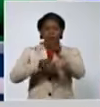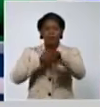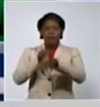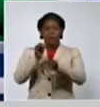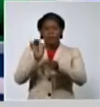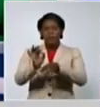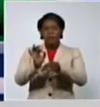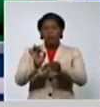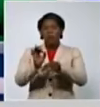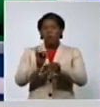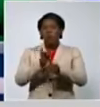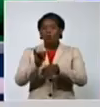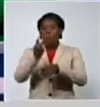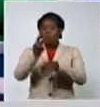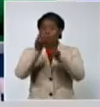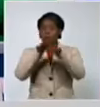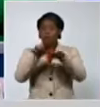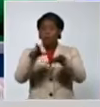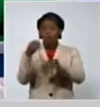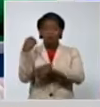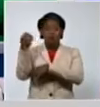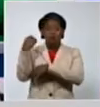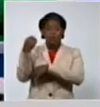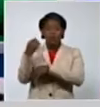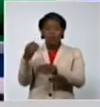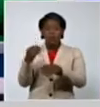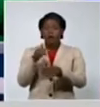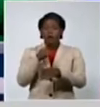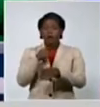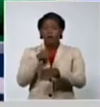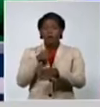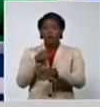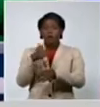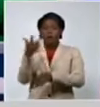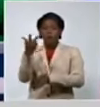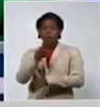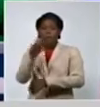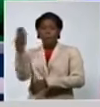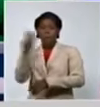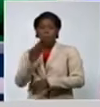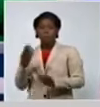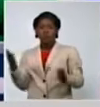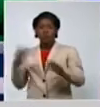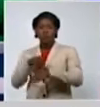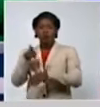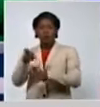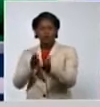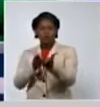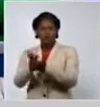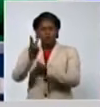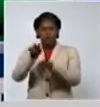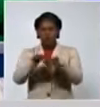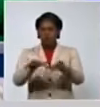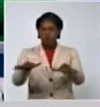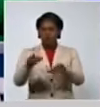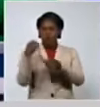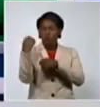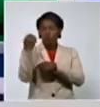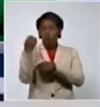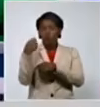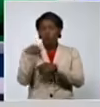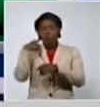no va a lograr tener efecto las vacunas que hasta este momento se han elaborado en el mundo por